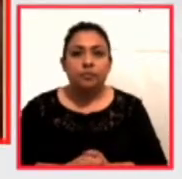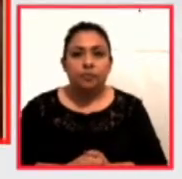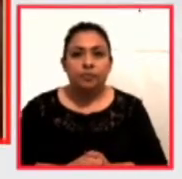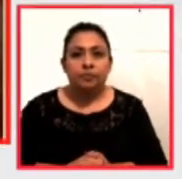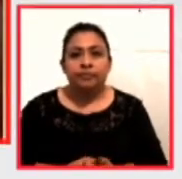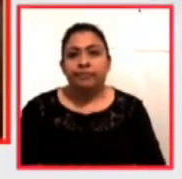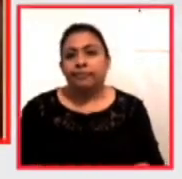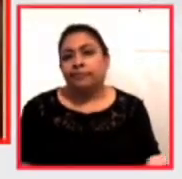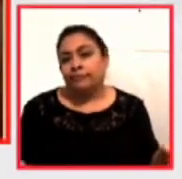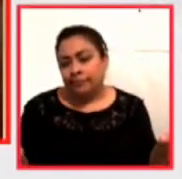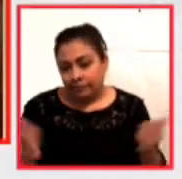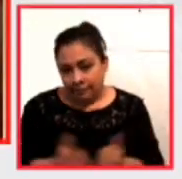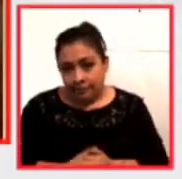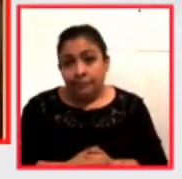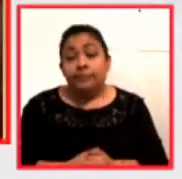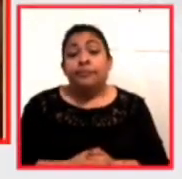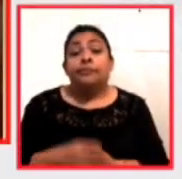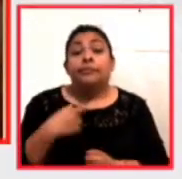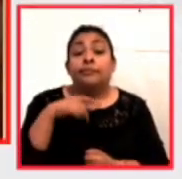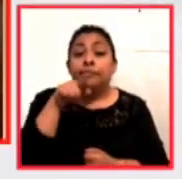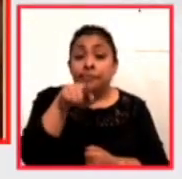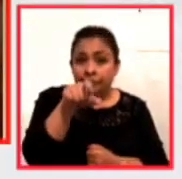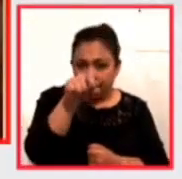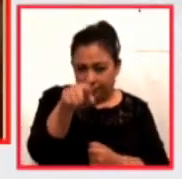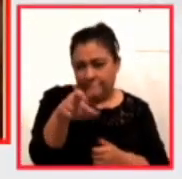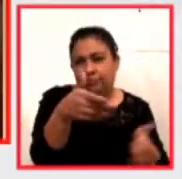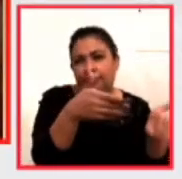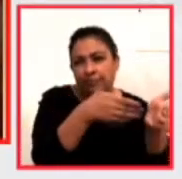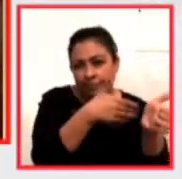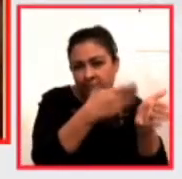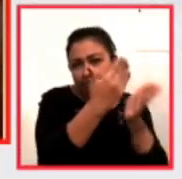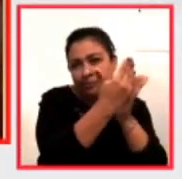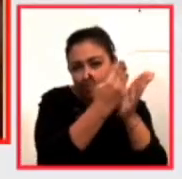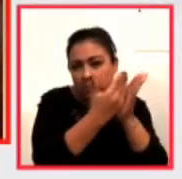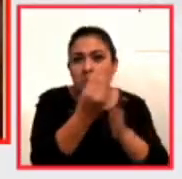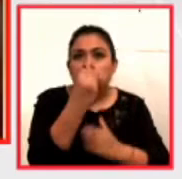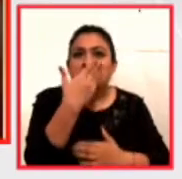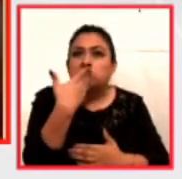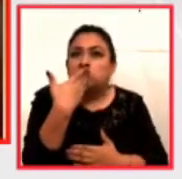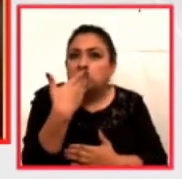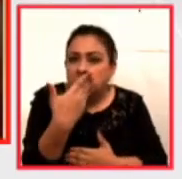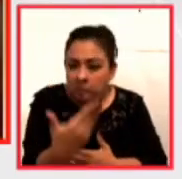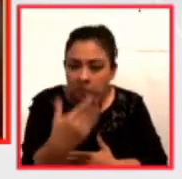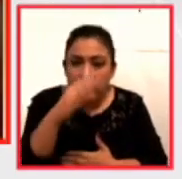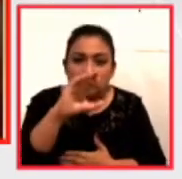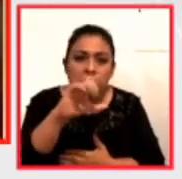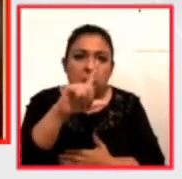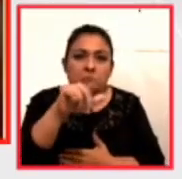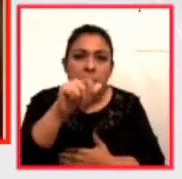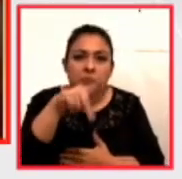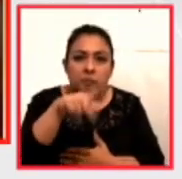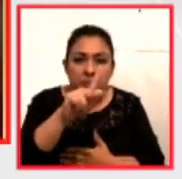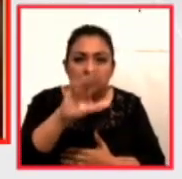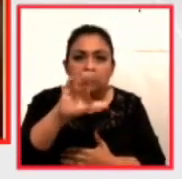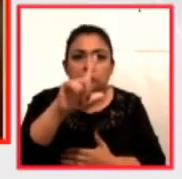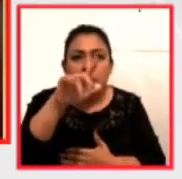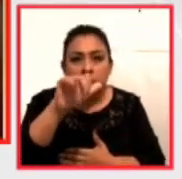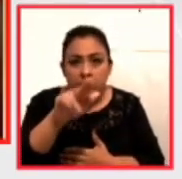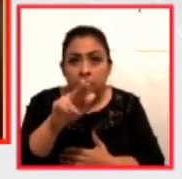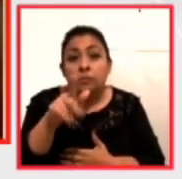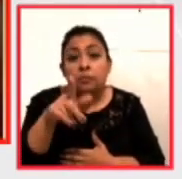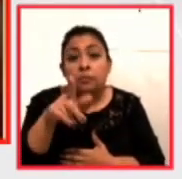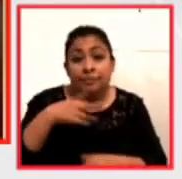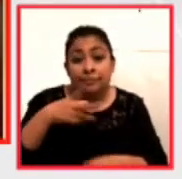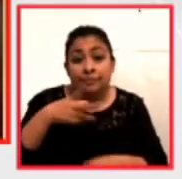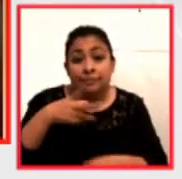Bueno, además de esto, además de la receta, la buena alimentación que promueve Clic Clac, este segmento de Canal 22